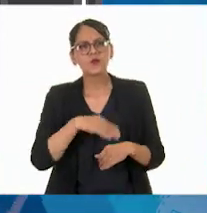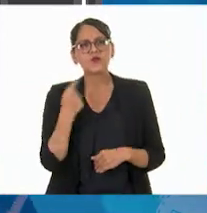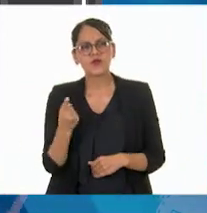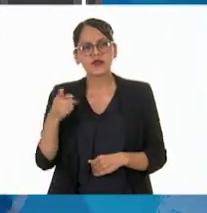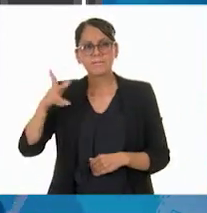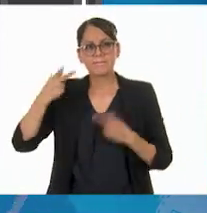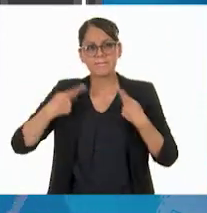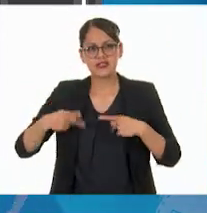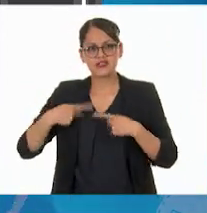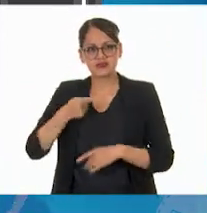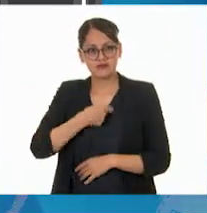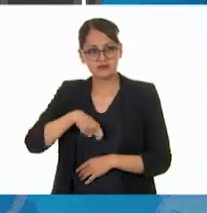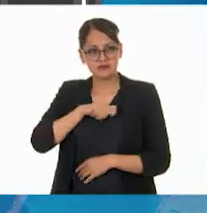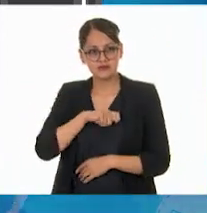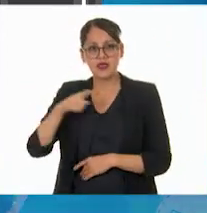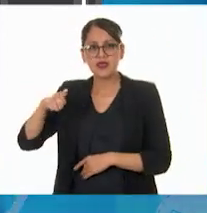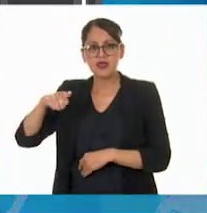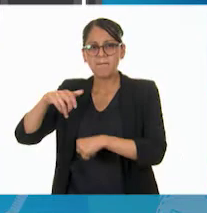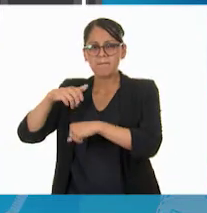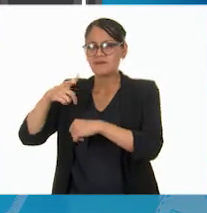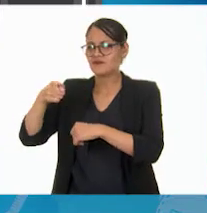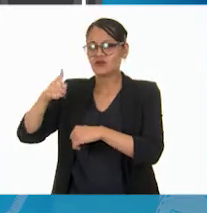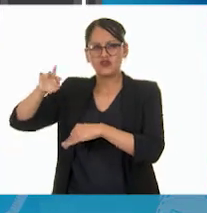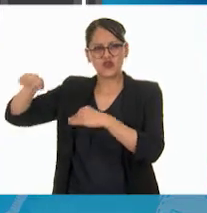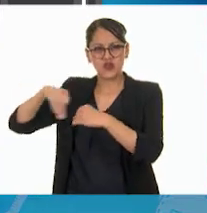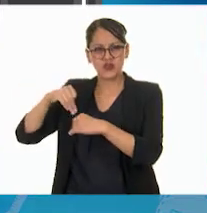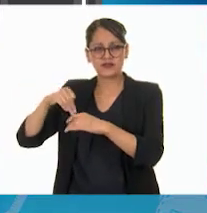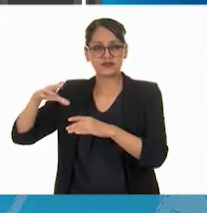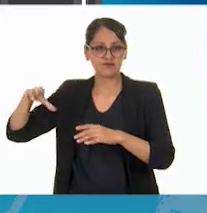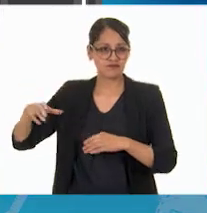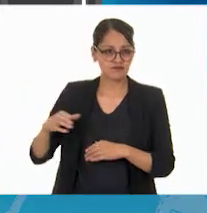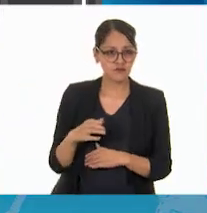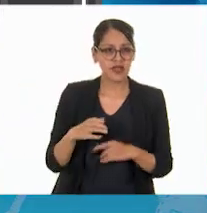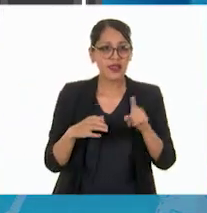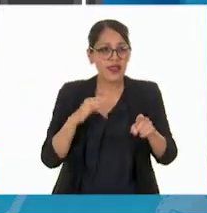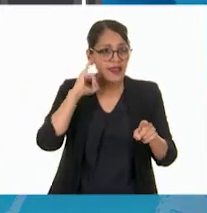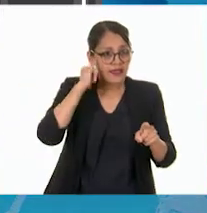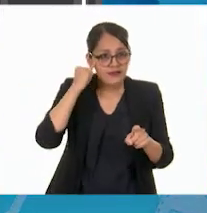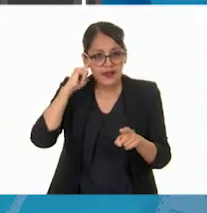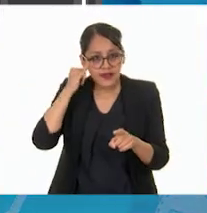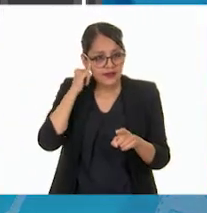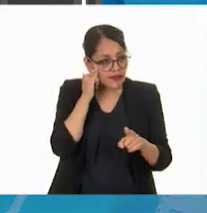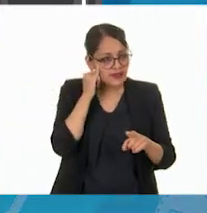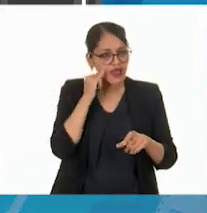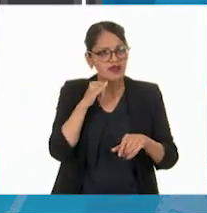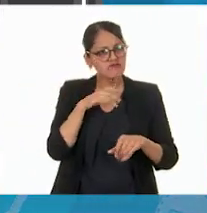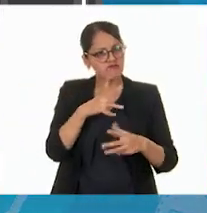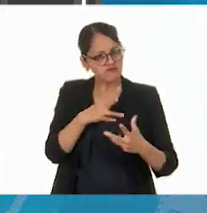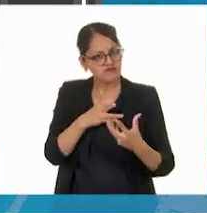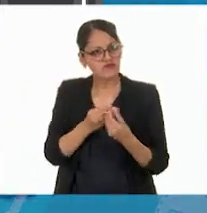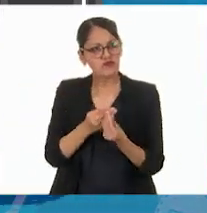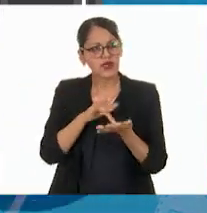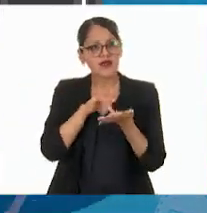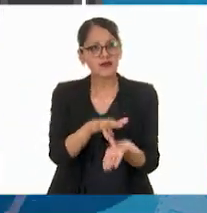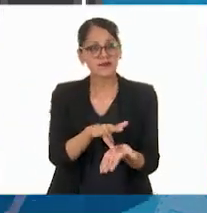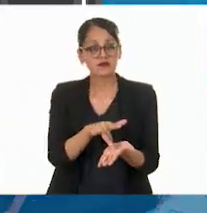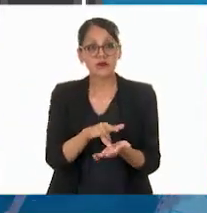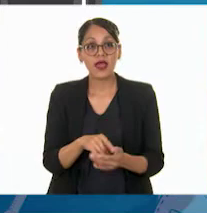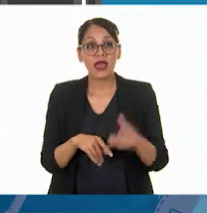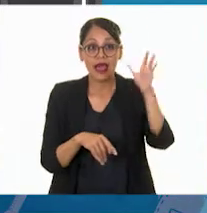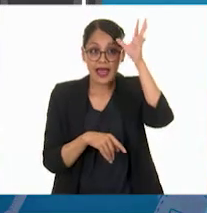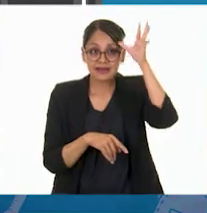españoles se aliaron con muchas naciones indígenas de la época. Y es que los aztecas no eran muy buenas personas y los tenían